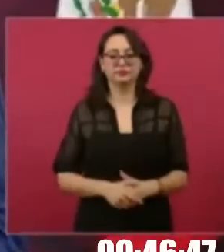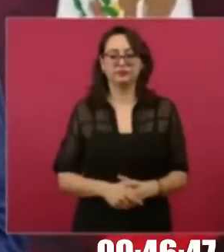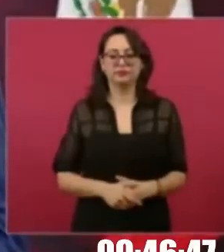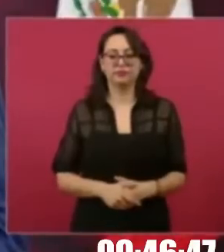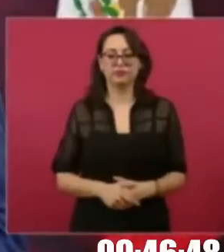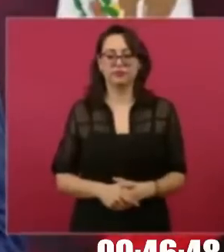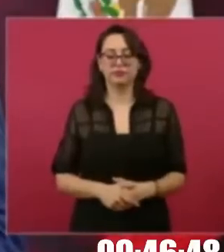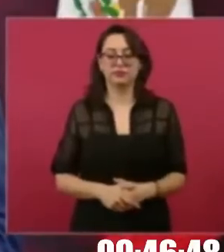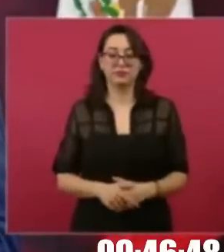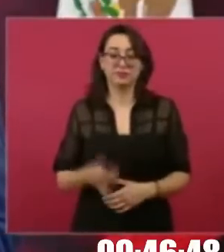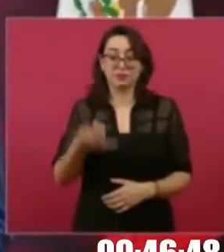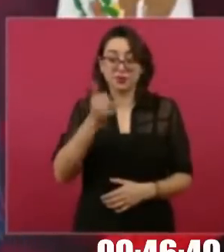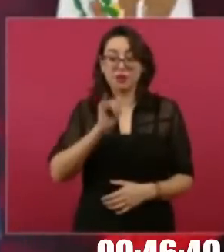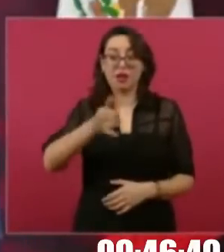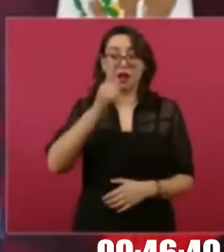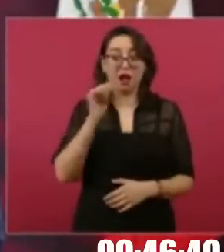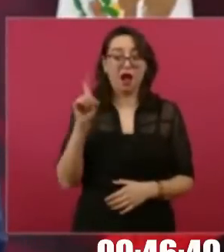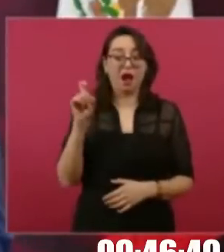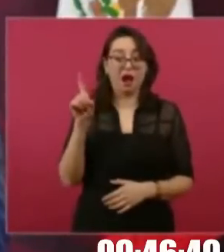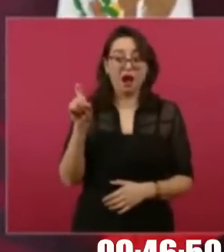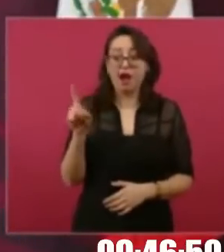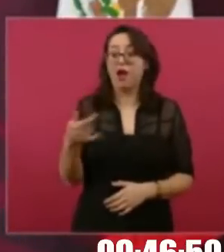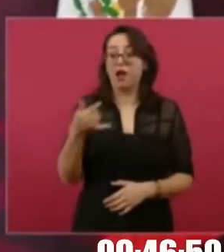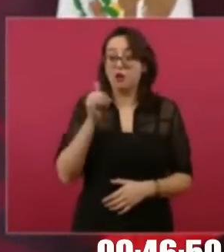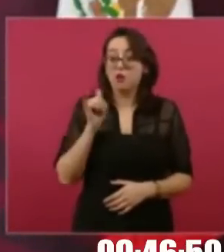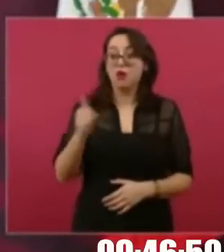tomar mucha agua eso